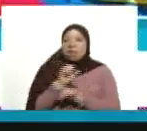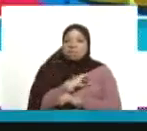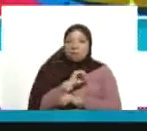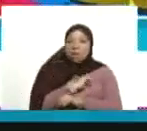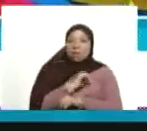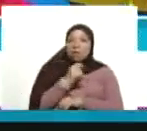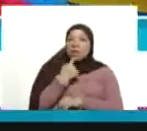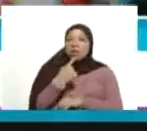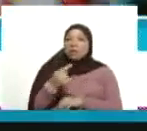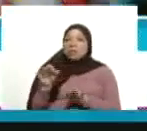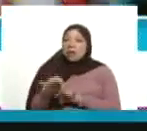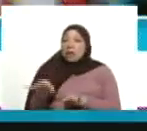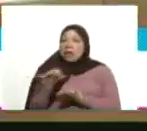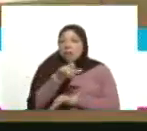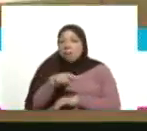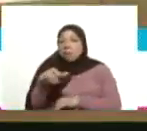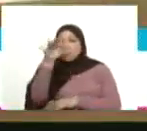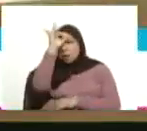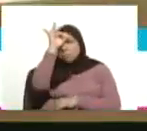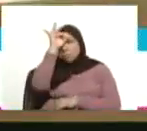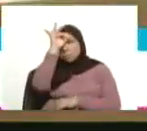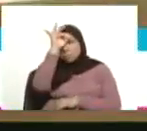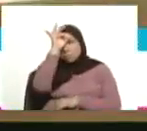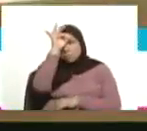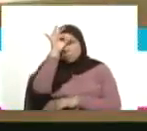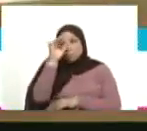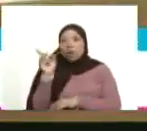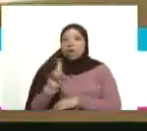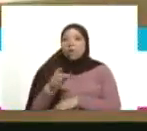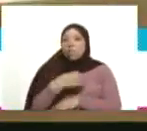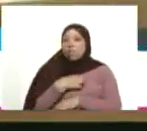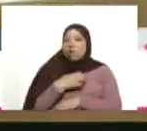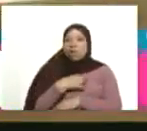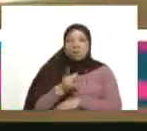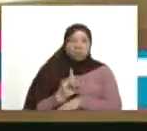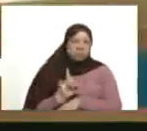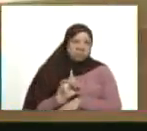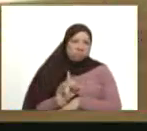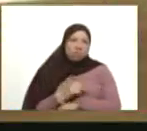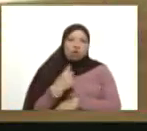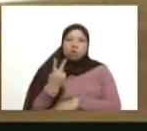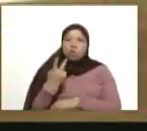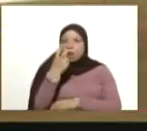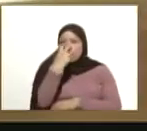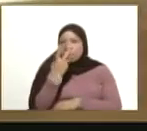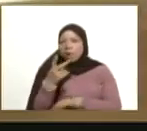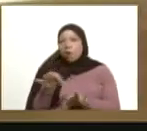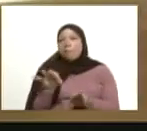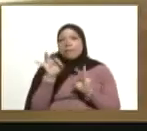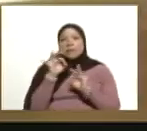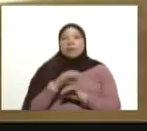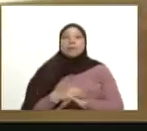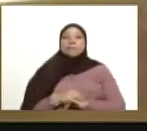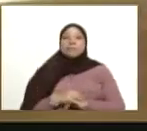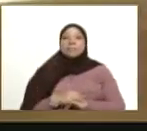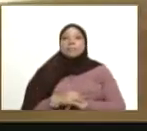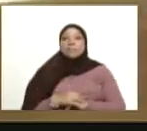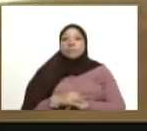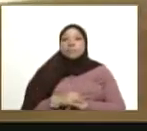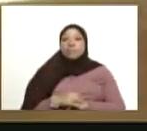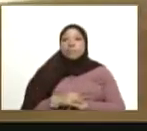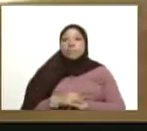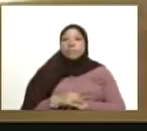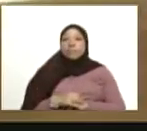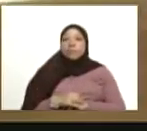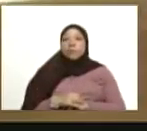Pero con nosotros no han podido ni podrán. Tengo dos invitados especiales. ¿Ah?